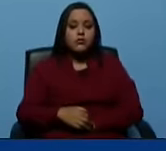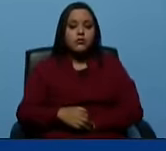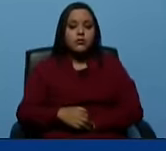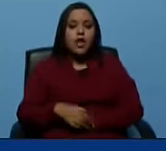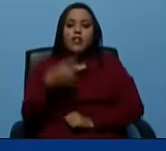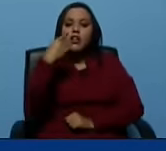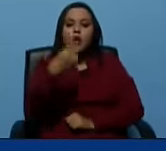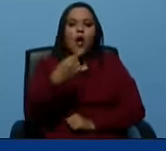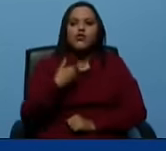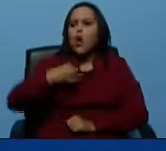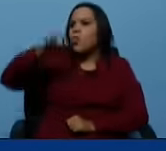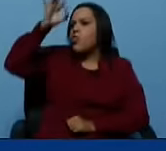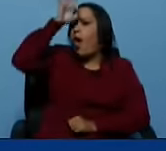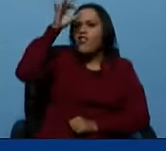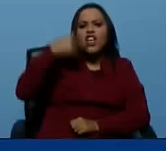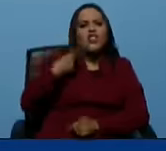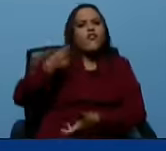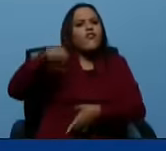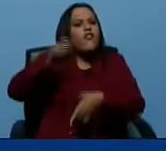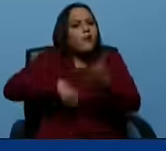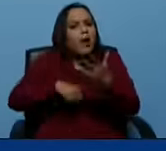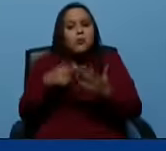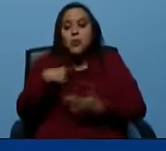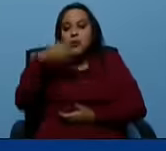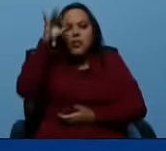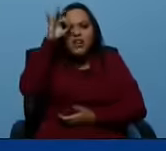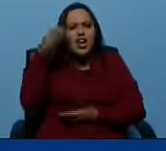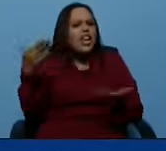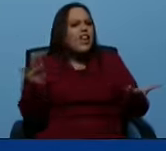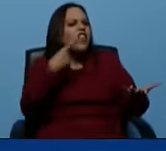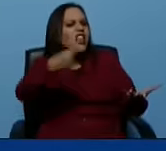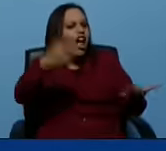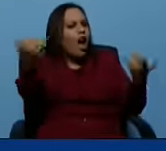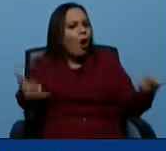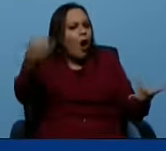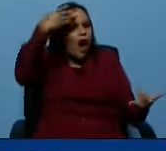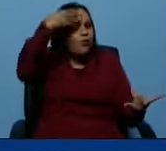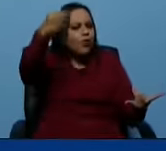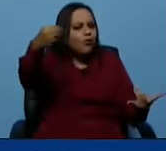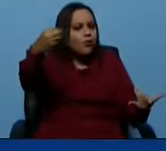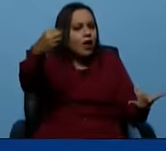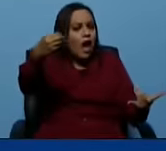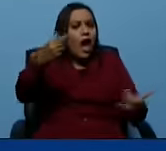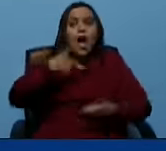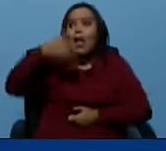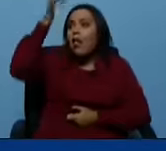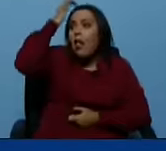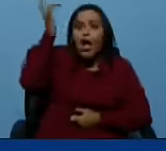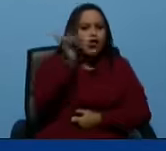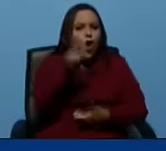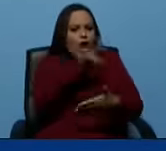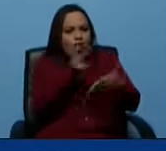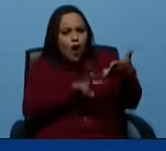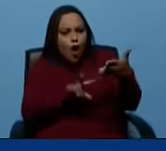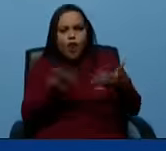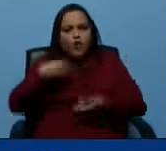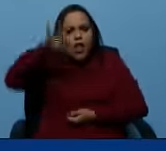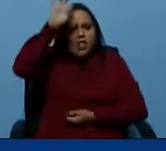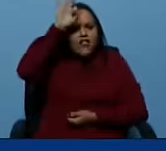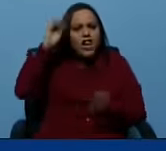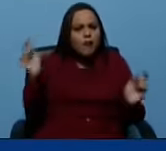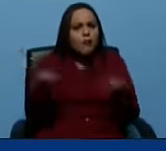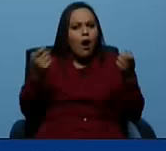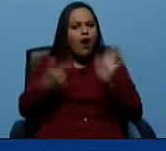dijo, no sabía lo que estaba firmando. ¿Qué va a decir Edmundo González Urrutia? Que lo engañaron, que no leyó, que no sabía lo que estaba